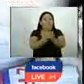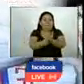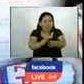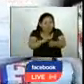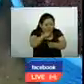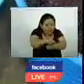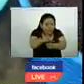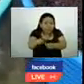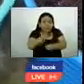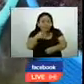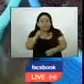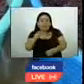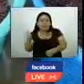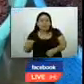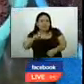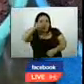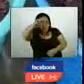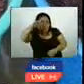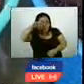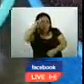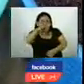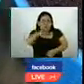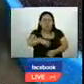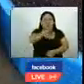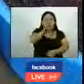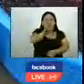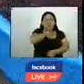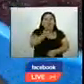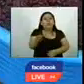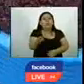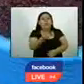básicos. Según agricultores, solo en el mes de julio se